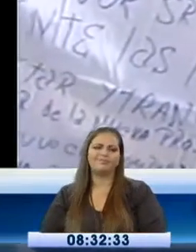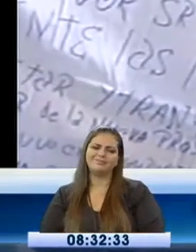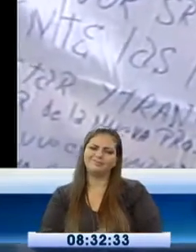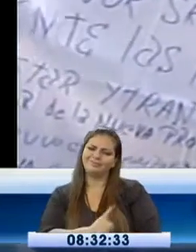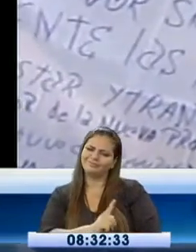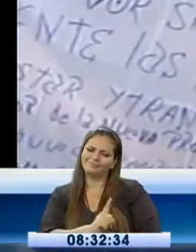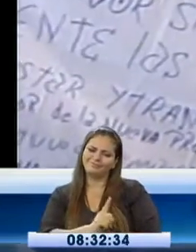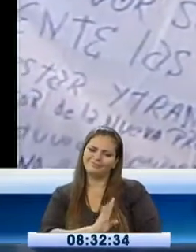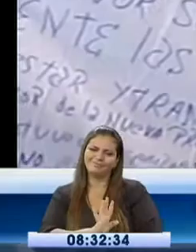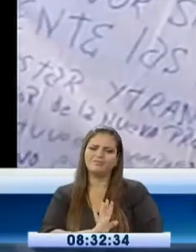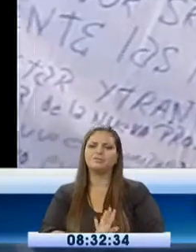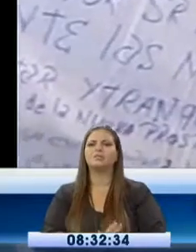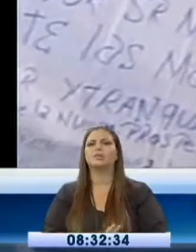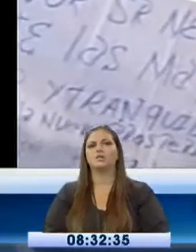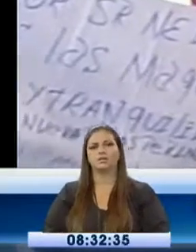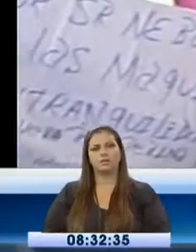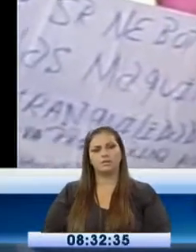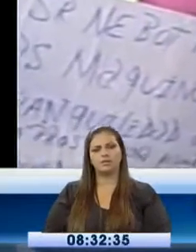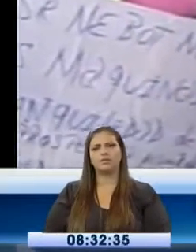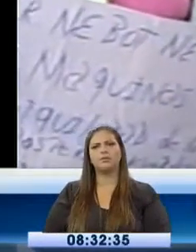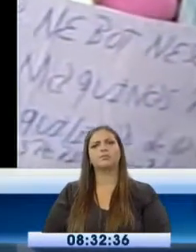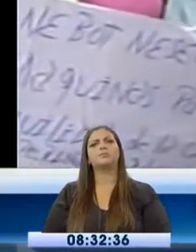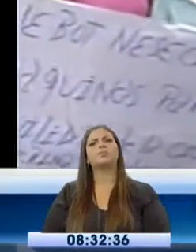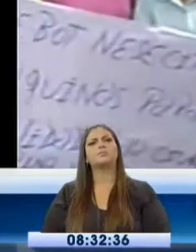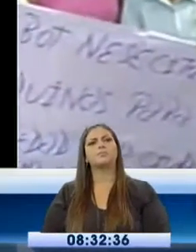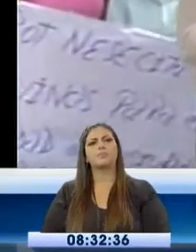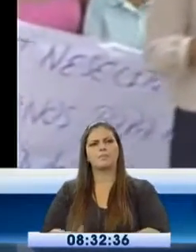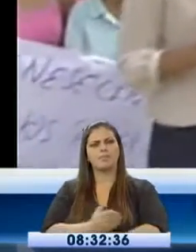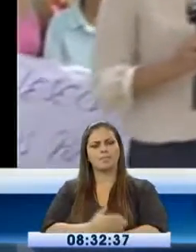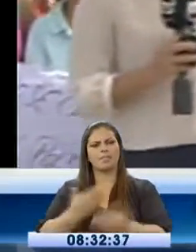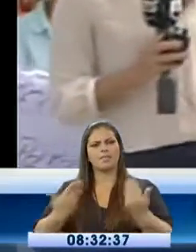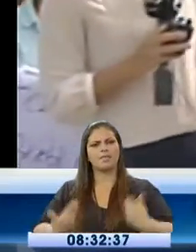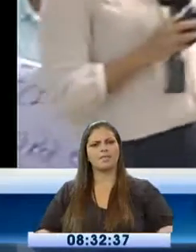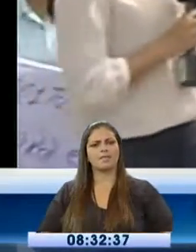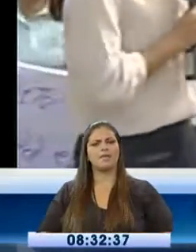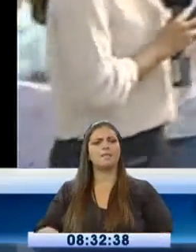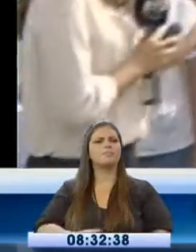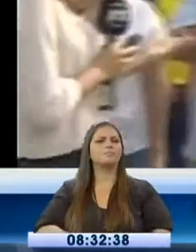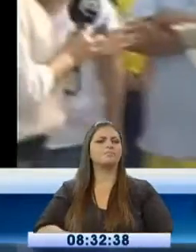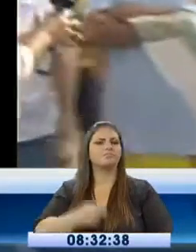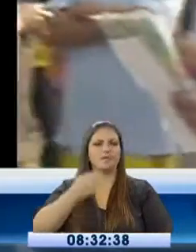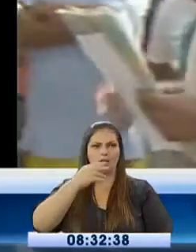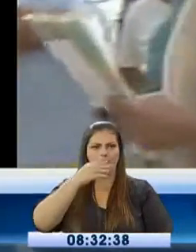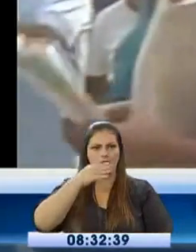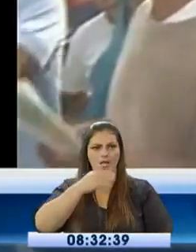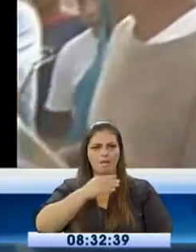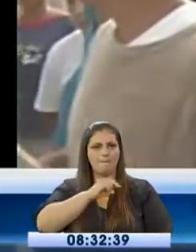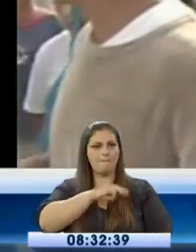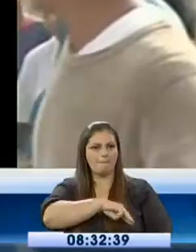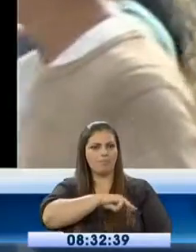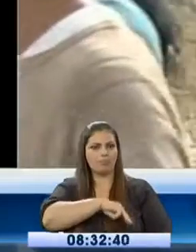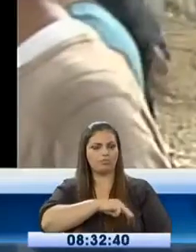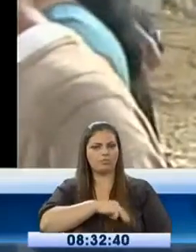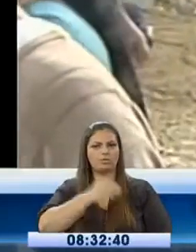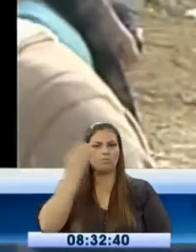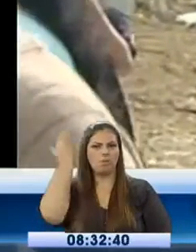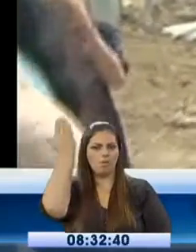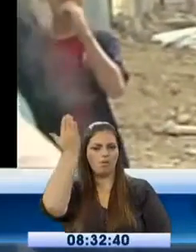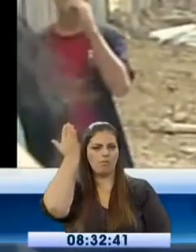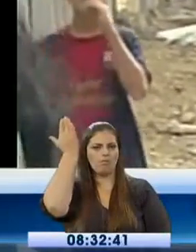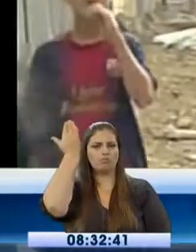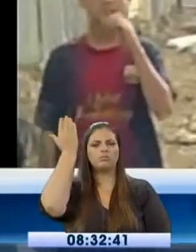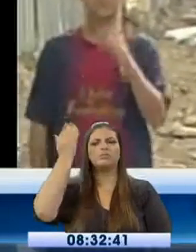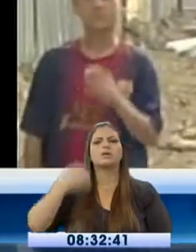fecha. Lo que están pidiendo es fecha, es decir, esa respuesta cuándo se va a ejecutar. Sí, niña, igual también